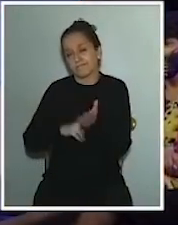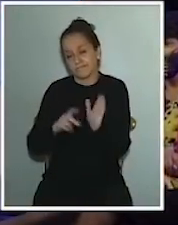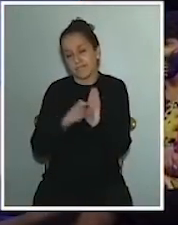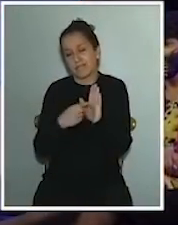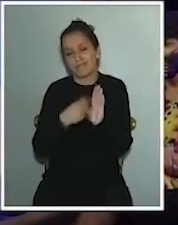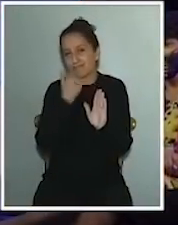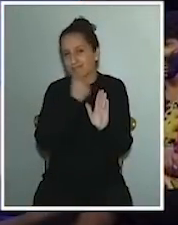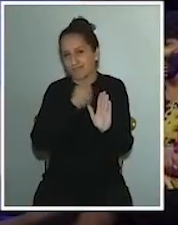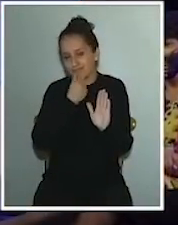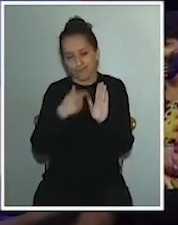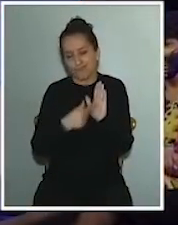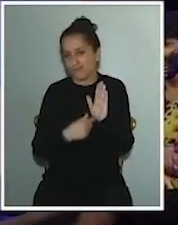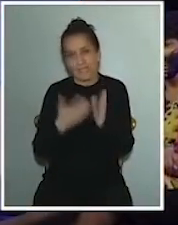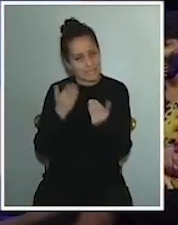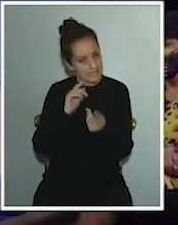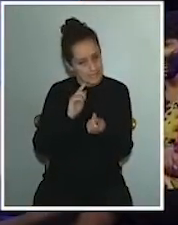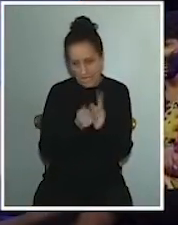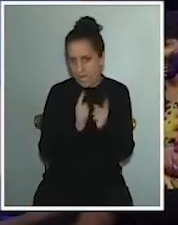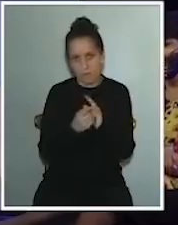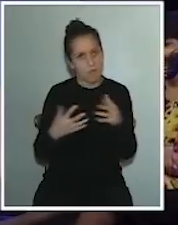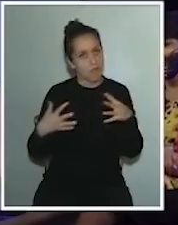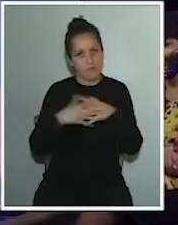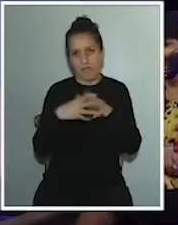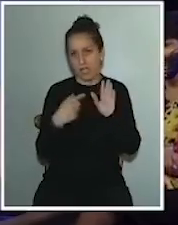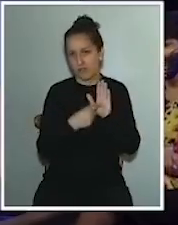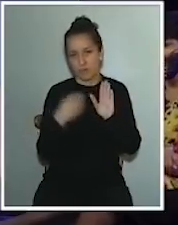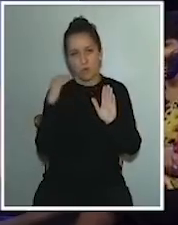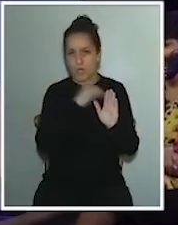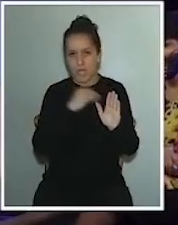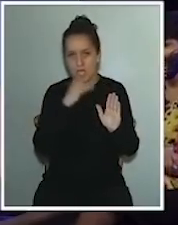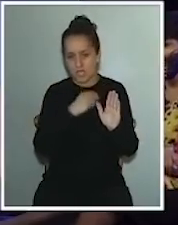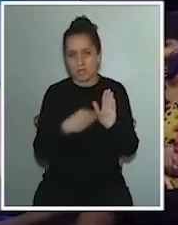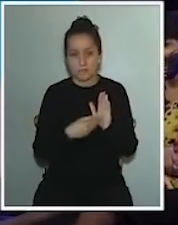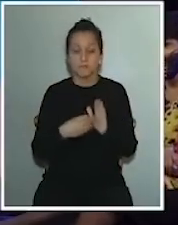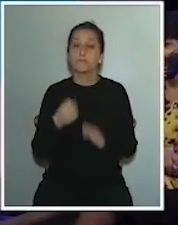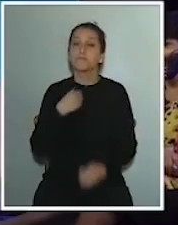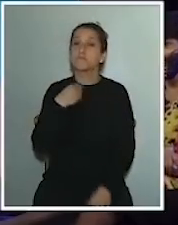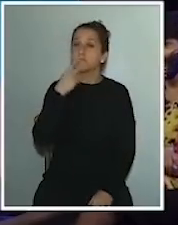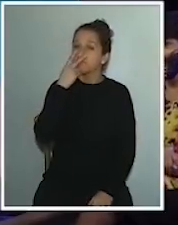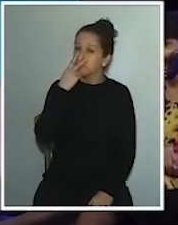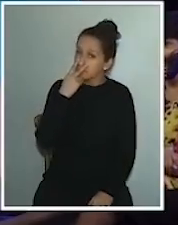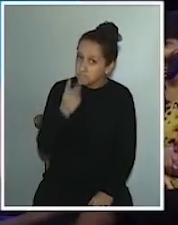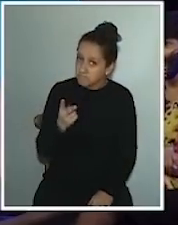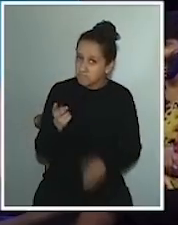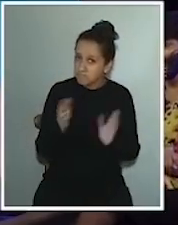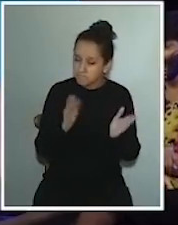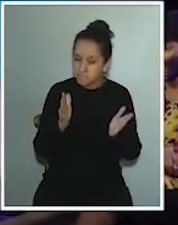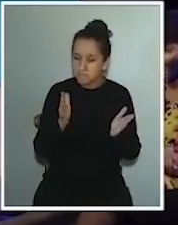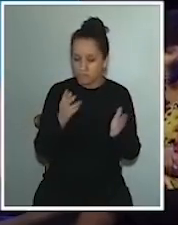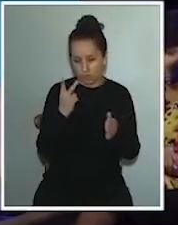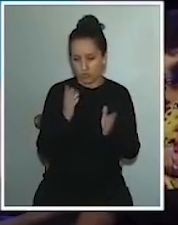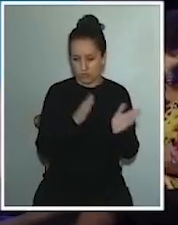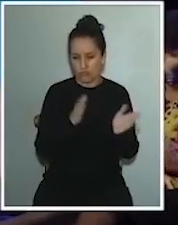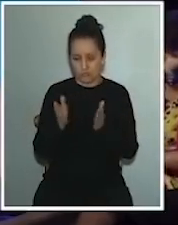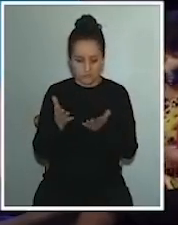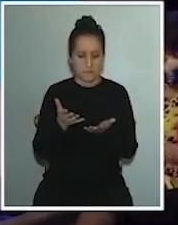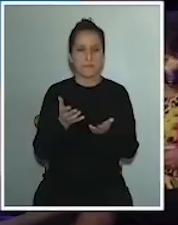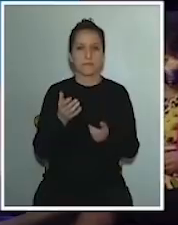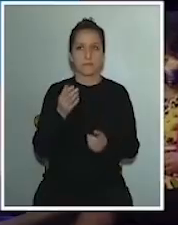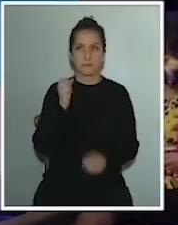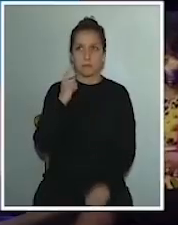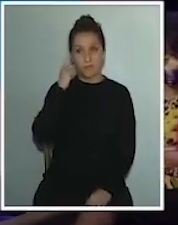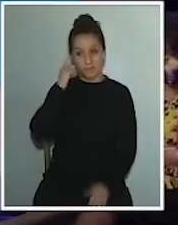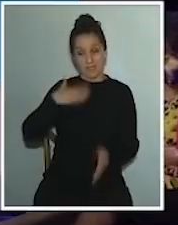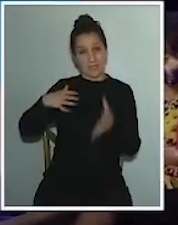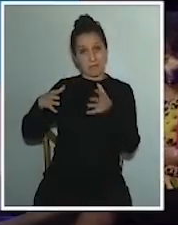deben corregirse de manera bastante urgente yo vi dos partes una Cuál es la visión de futuro que tenemos nosotros desde